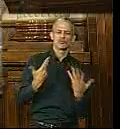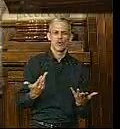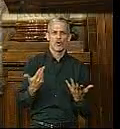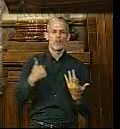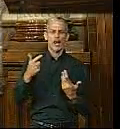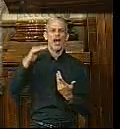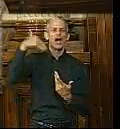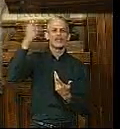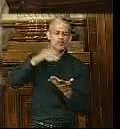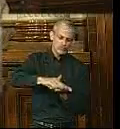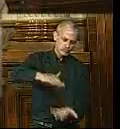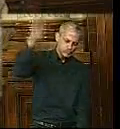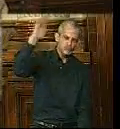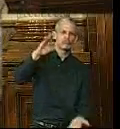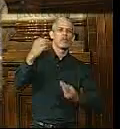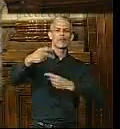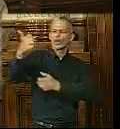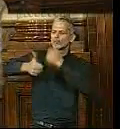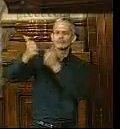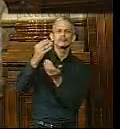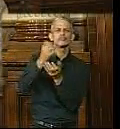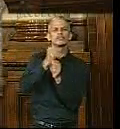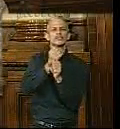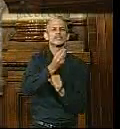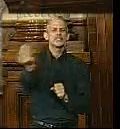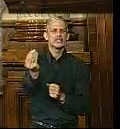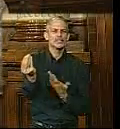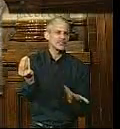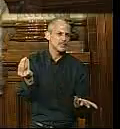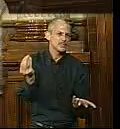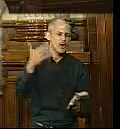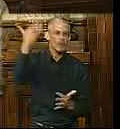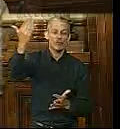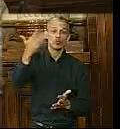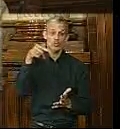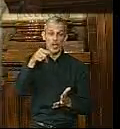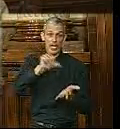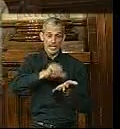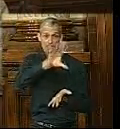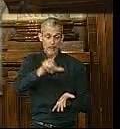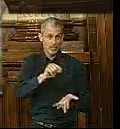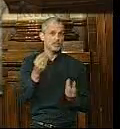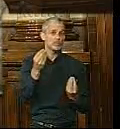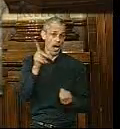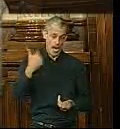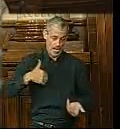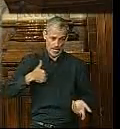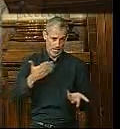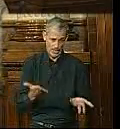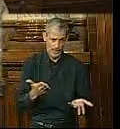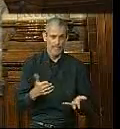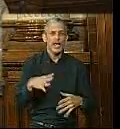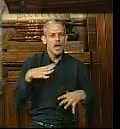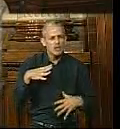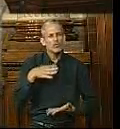para después tener competitividad laboral. Y en ese país, que es nuestro país,